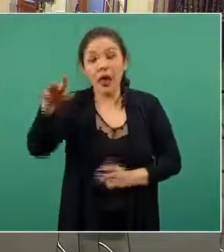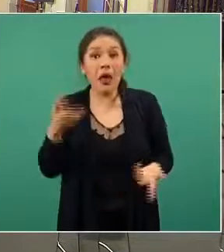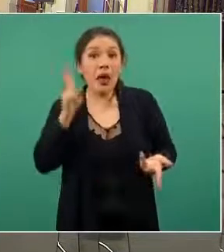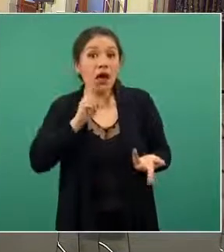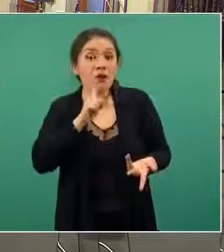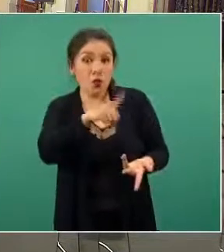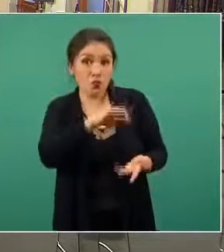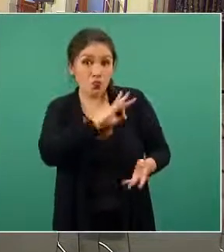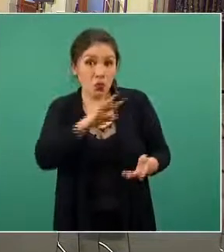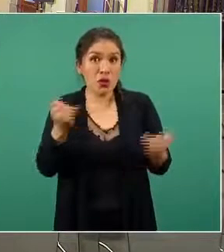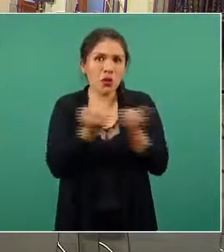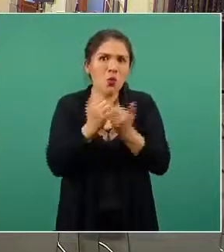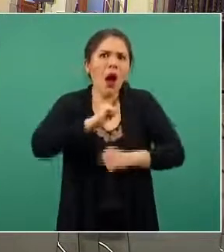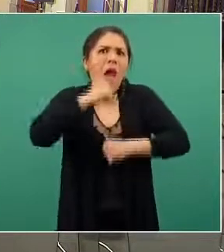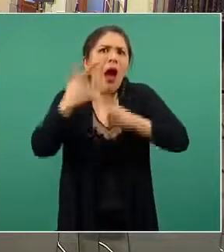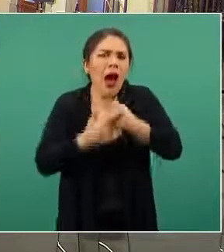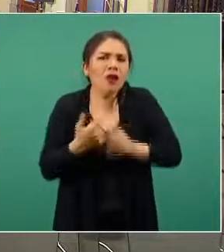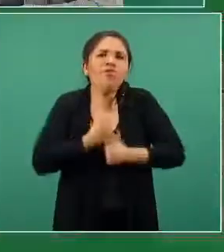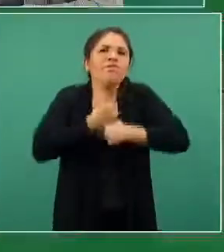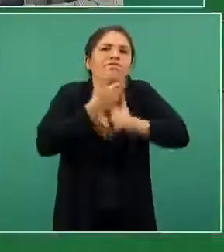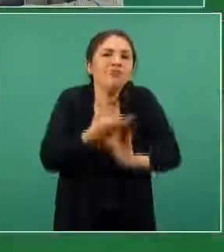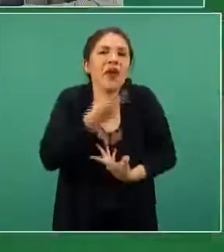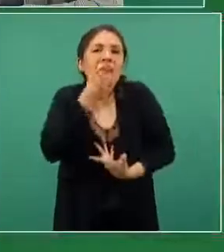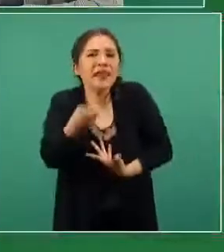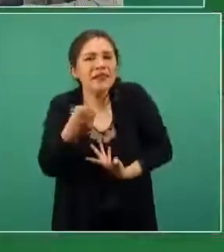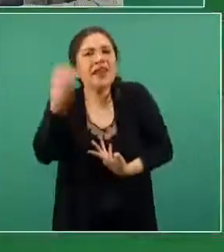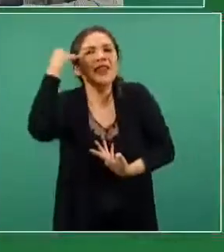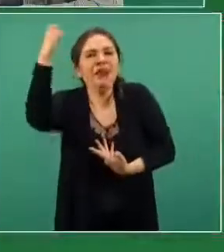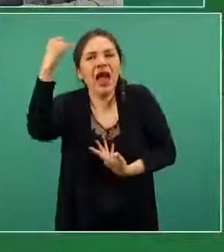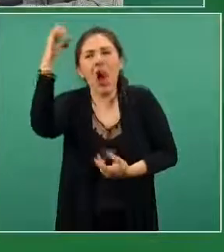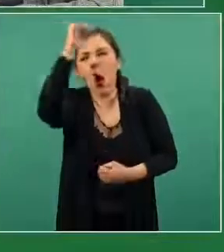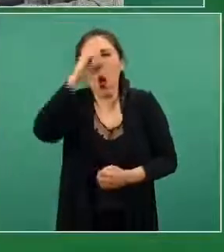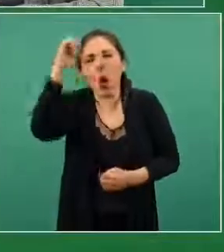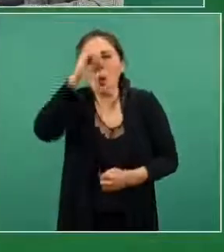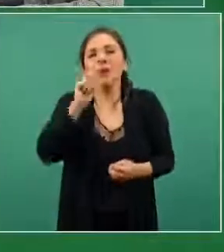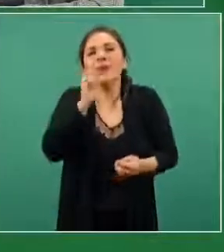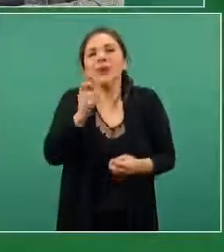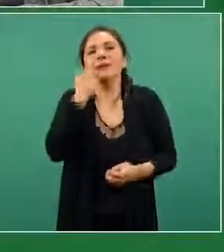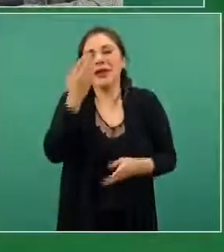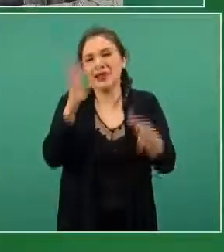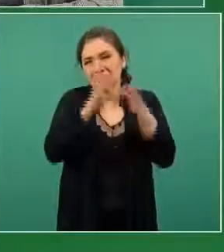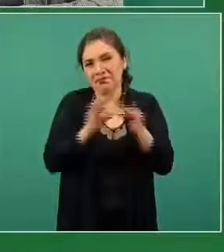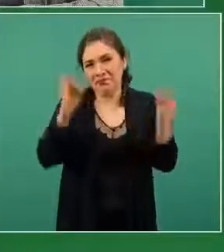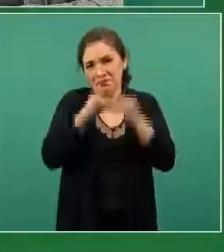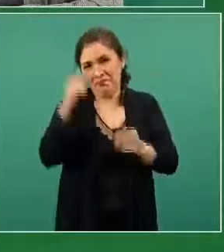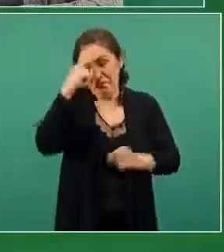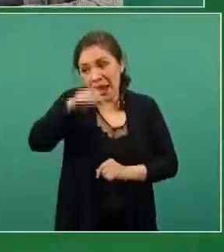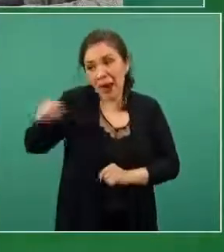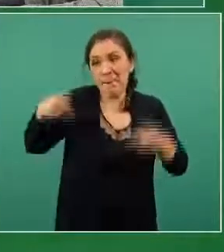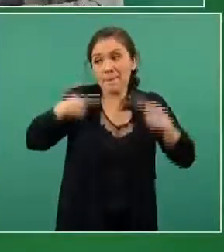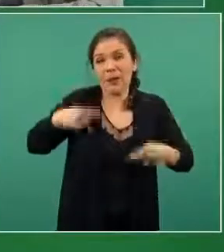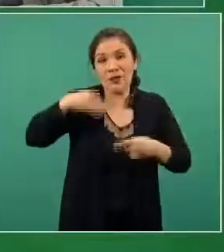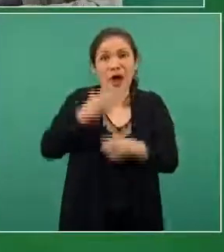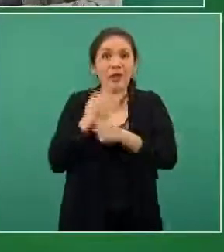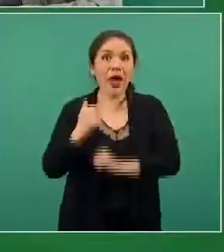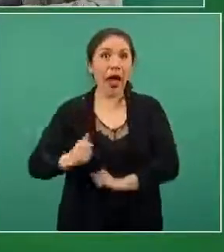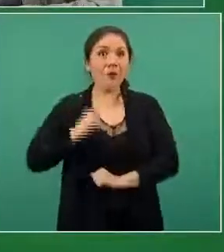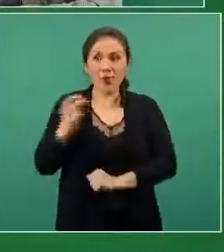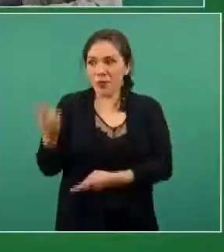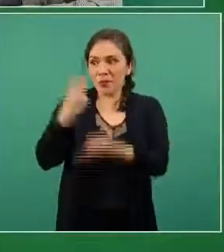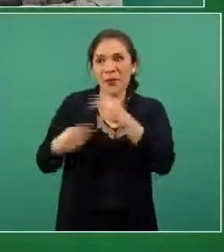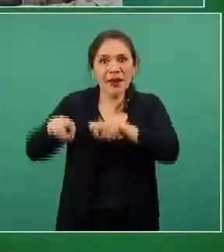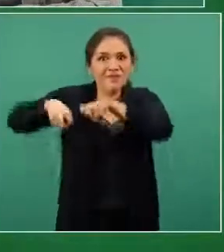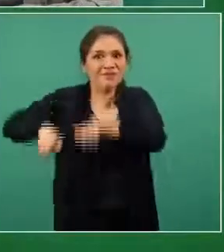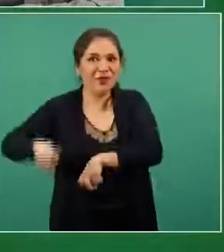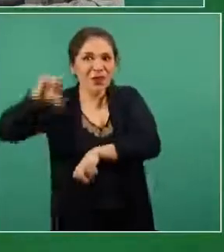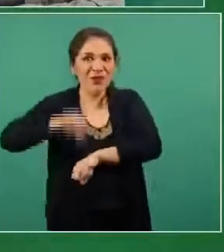su conducto también quisiera externar algún punto que quisiera que nuestros expertos, aprovechando que están el día